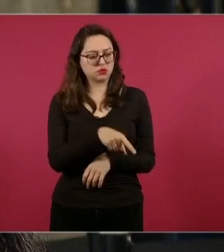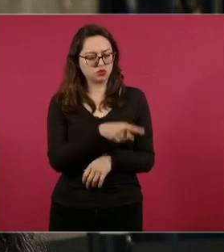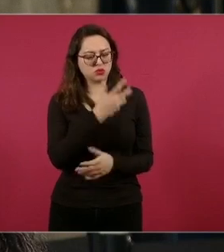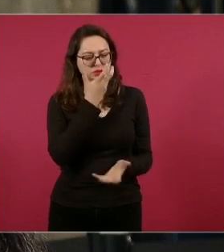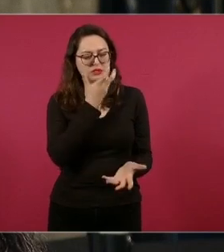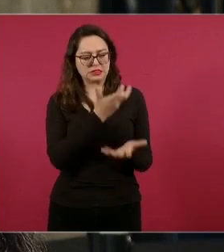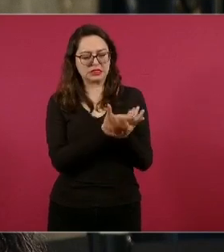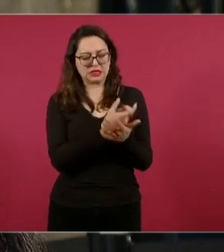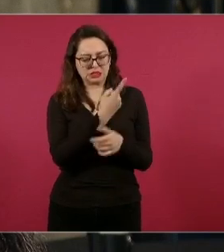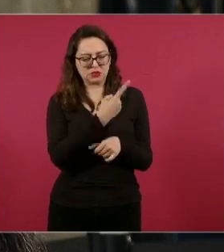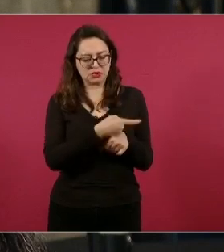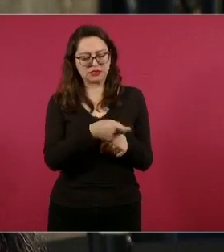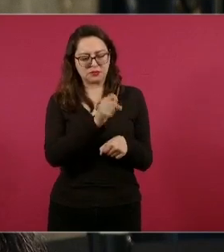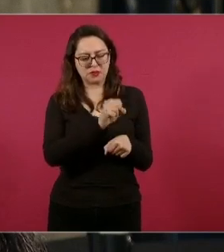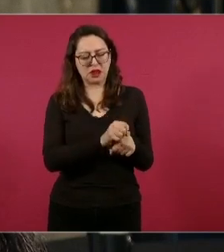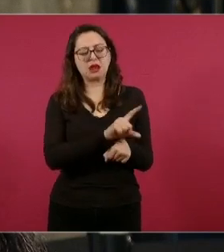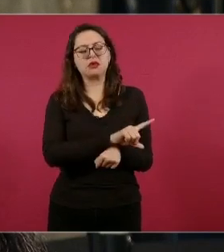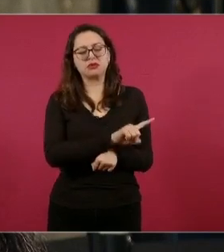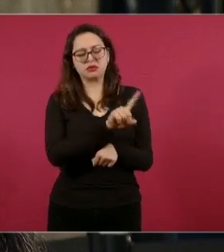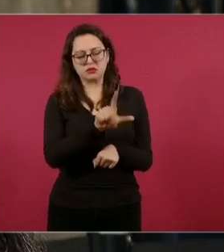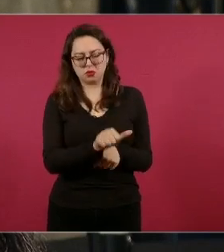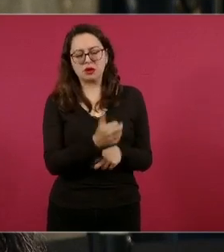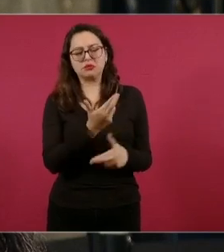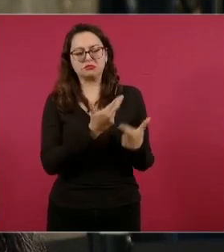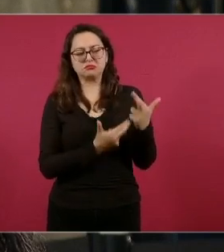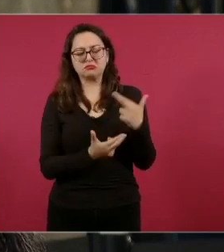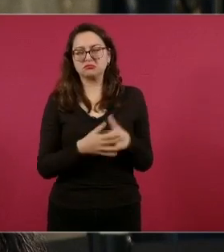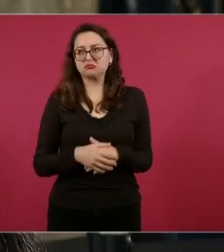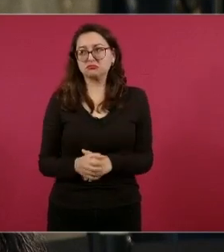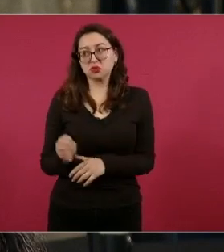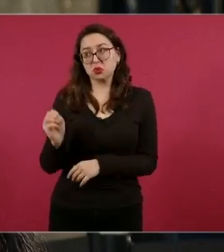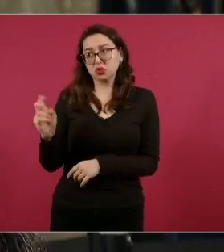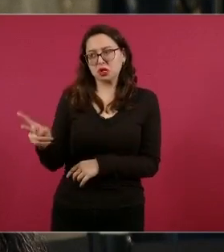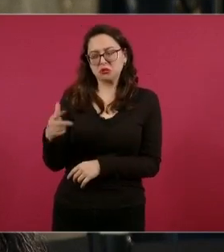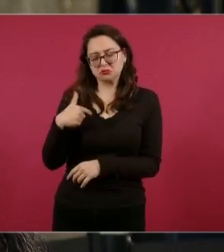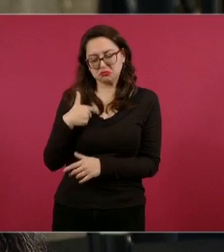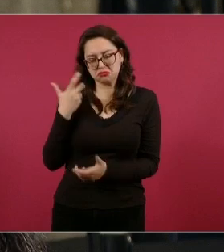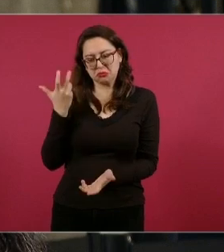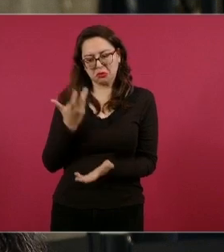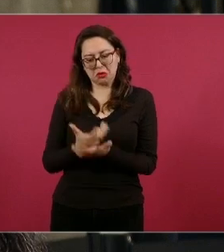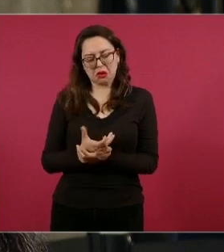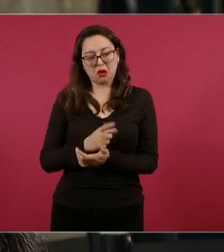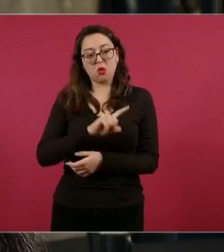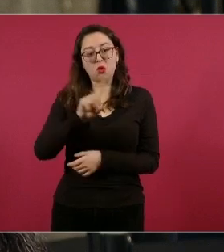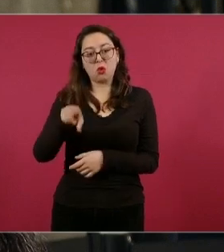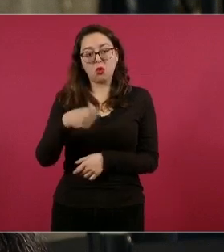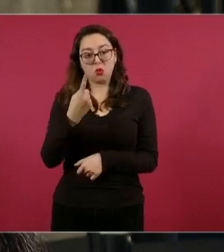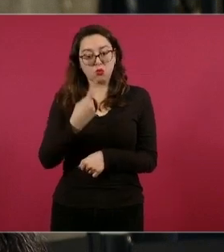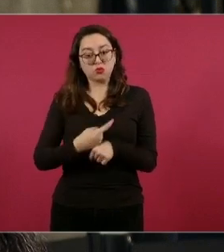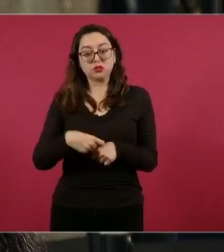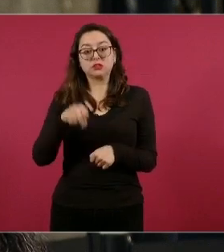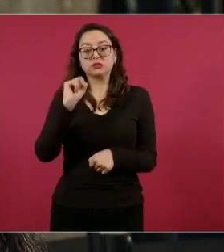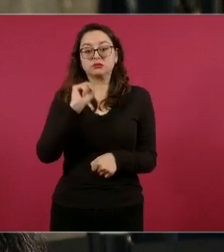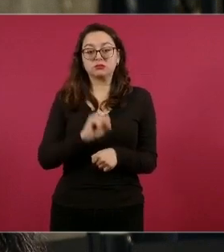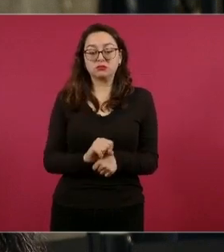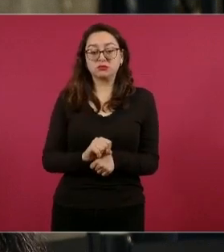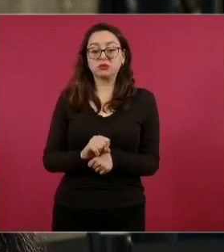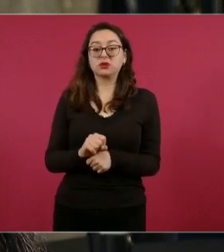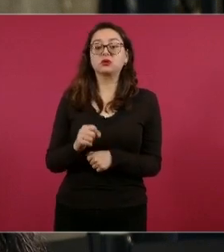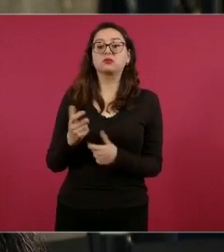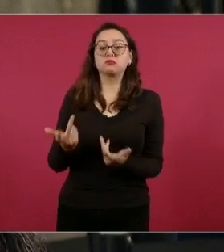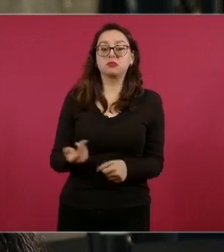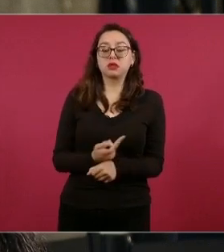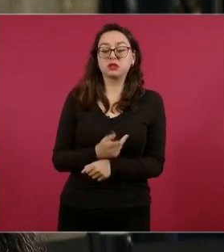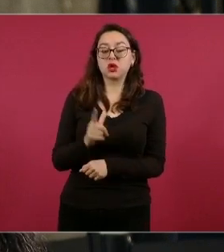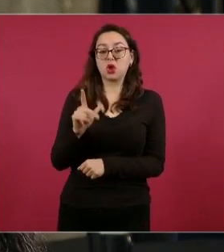descanso y que regresara. Así lo hice, regresé a la semana y extrañamente el señor Luis